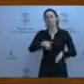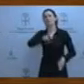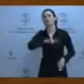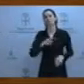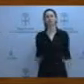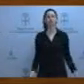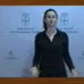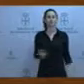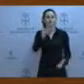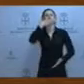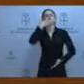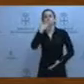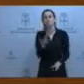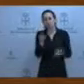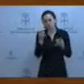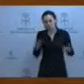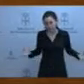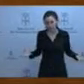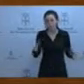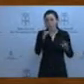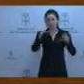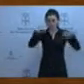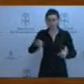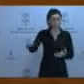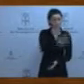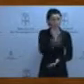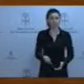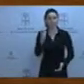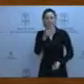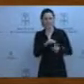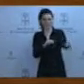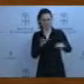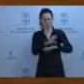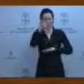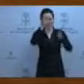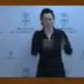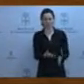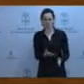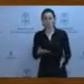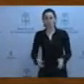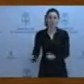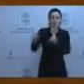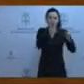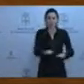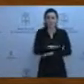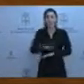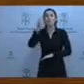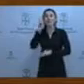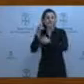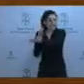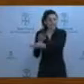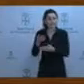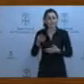una broma de mal gusto. Y ustedes tachan aquí al consejero de frivolidad cuando siguen sosteniendo y defendiendo a una ministra, la ministra Báñez, que dijo en